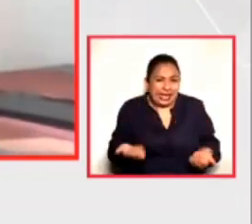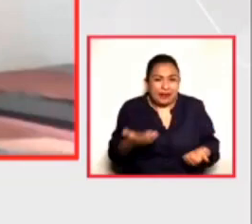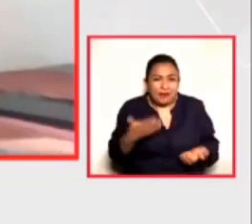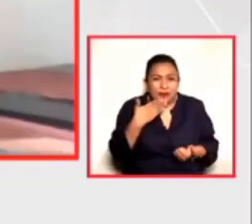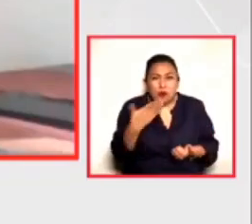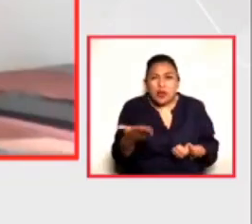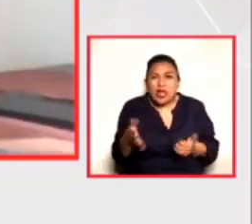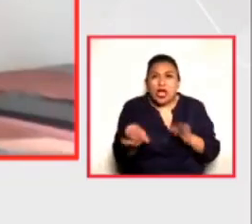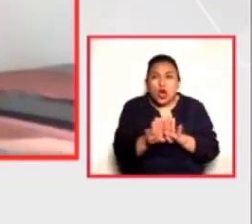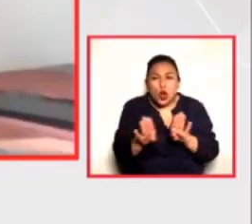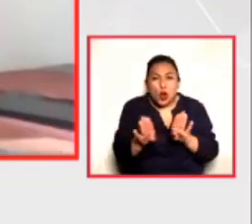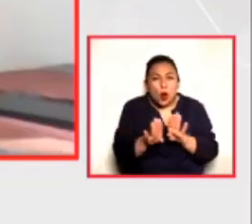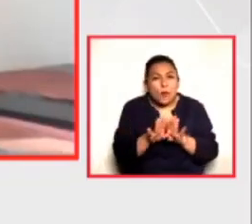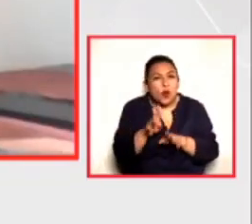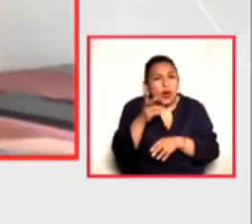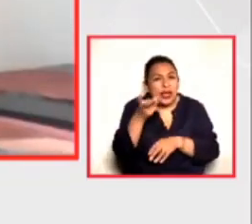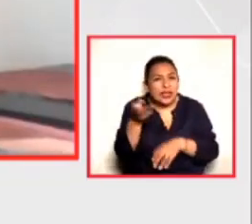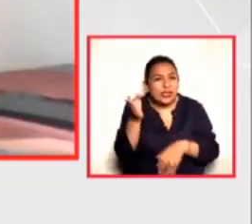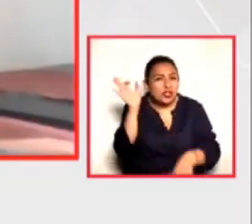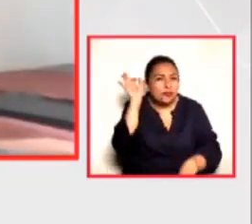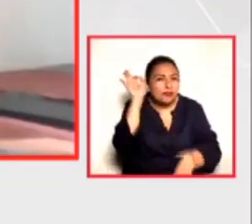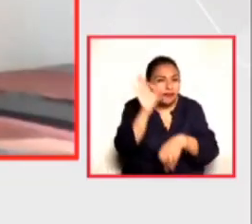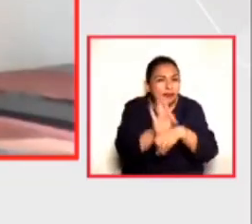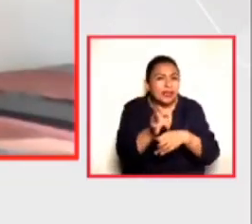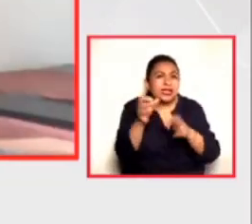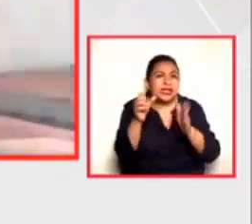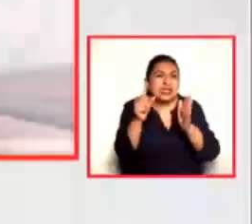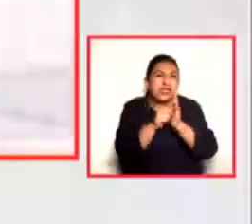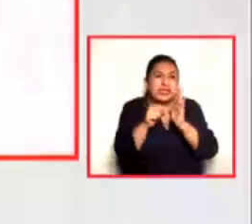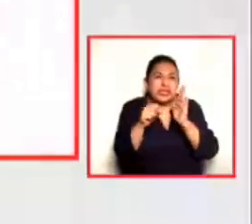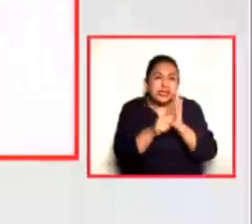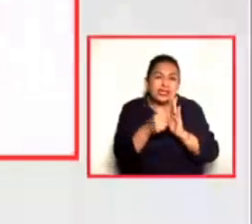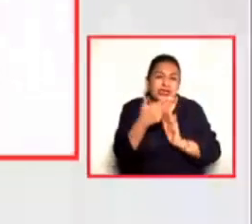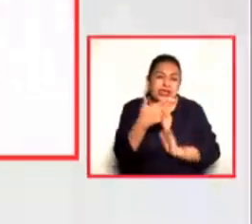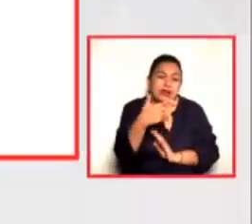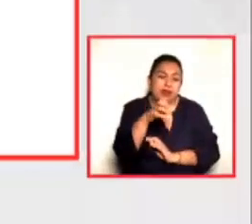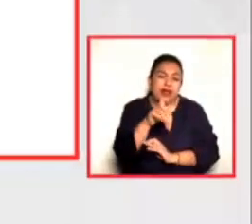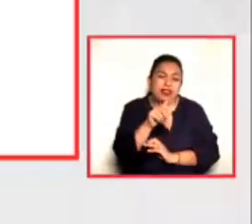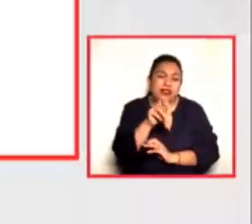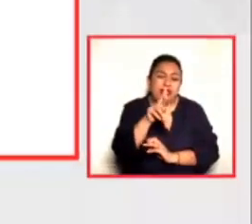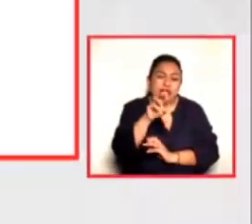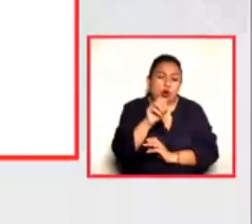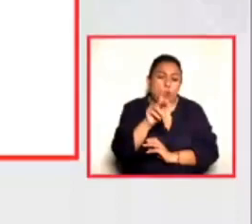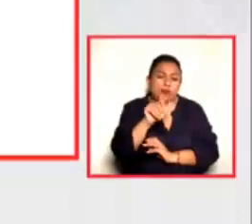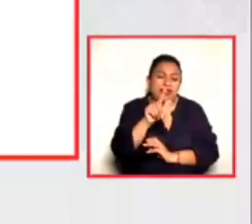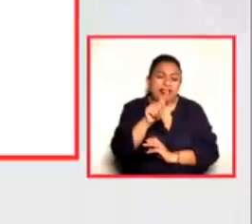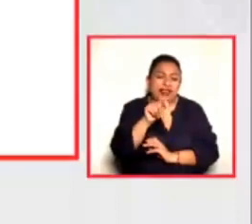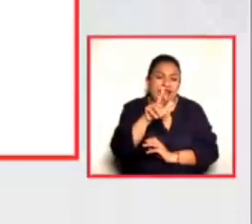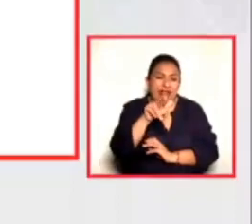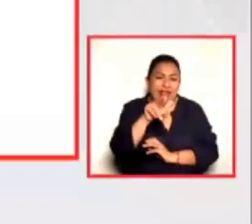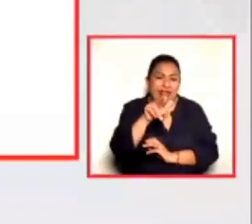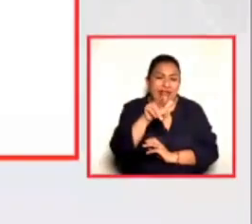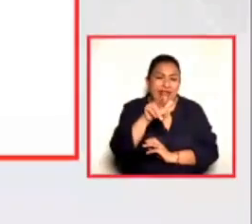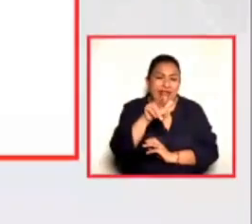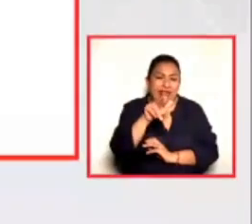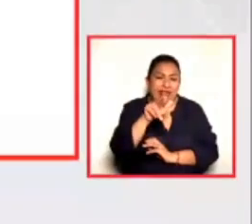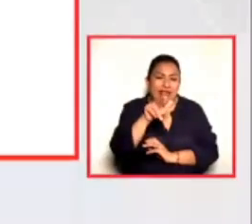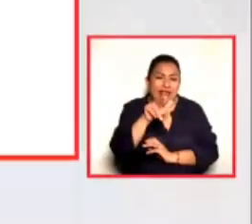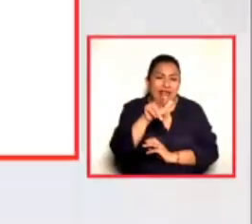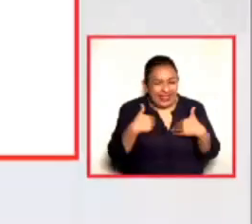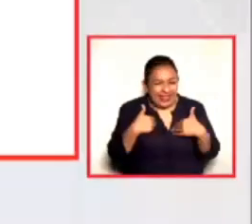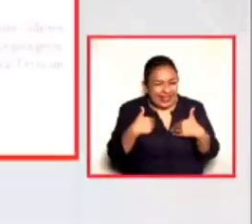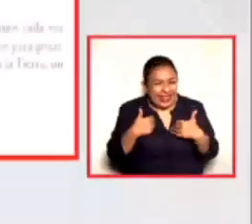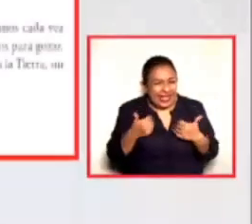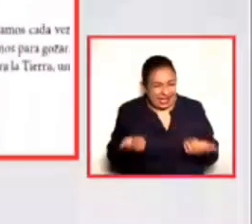refuerza eso que llaman el sistema heteropatriarcal, yo no le llamo así, pero entiendo que tiene una lógica, pero lo que no entendía es de